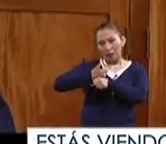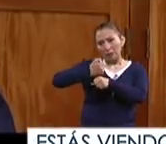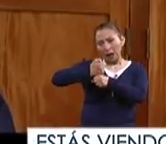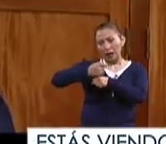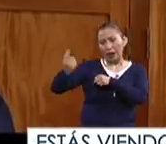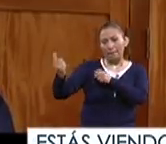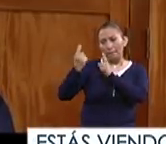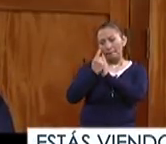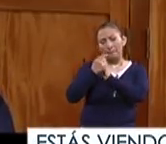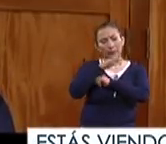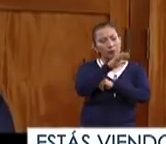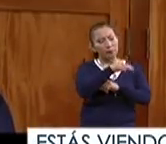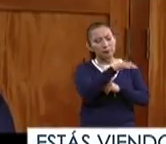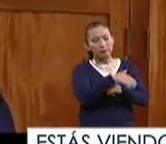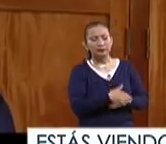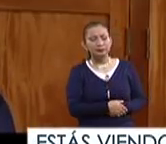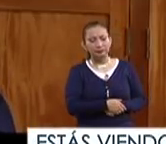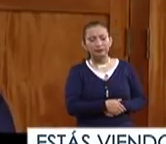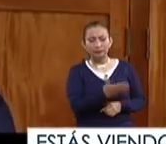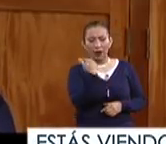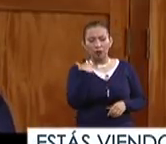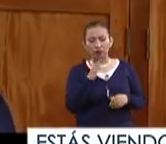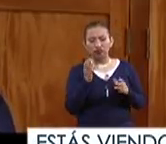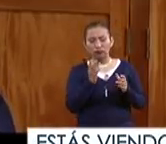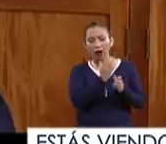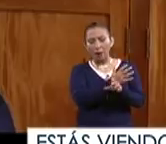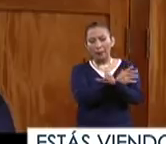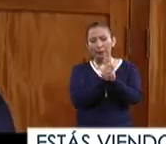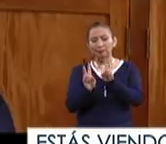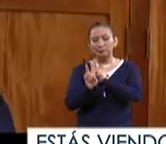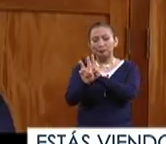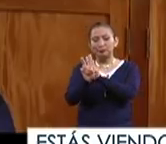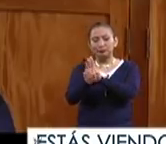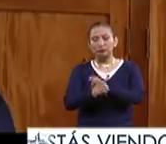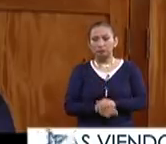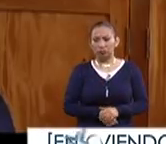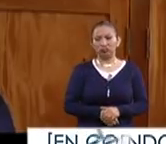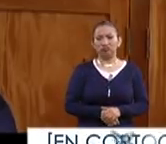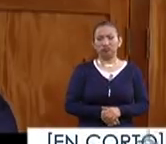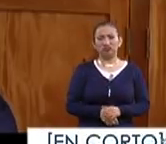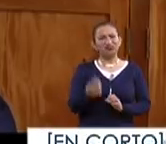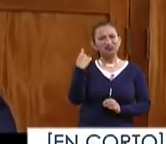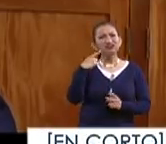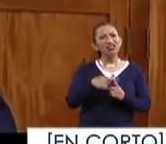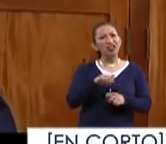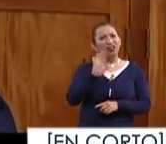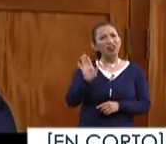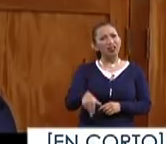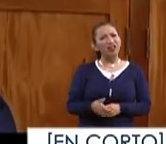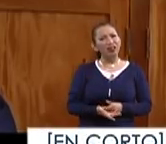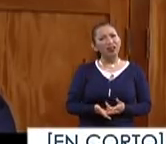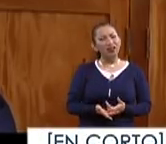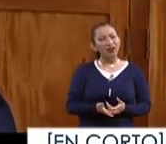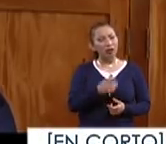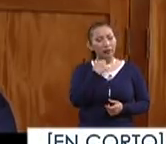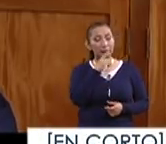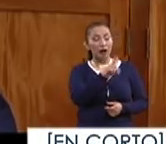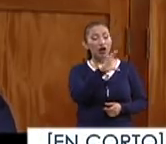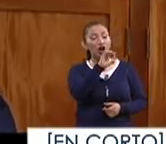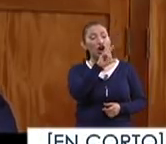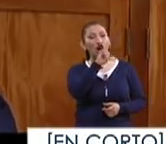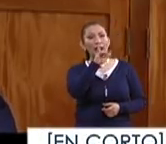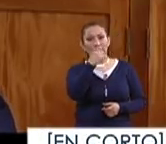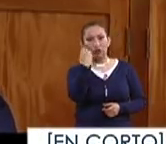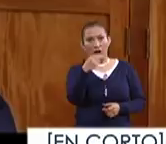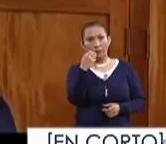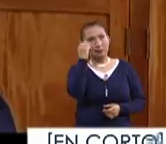profesor Suani me dijo, vamos a un velorio. Y dije, ¿de quién? Y me dijo, Collins,